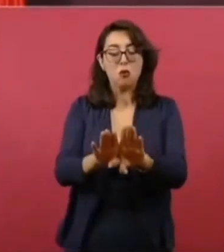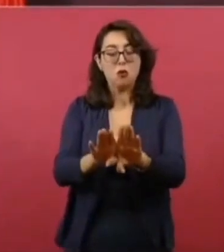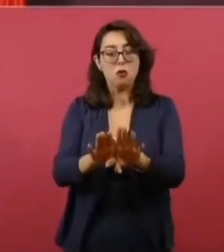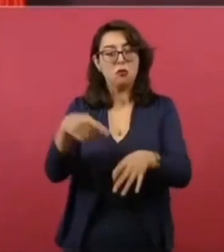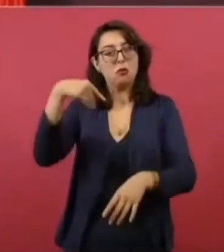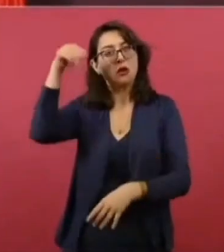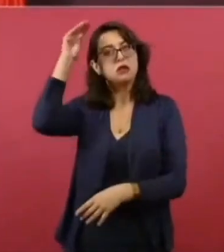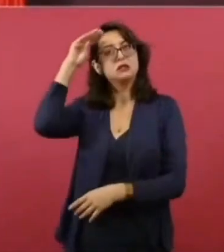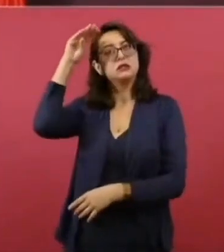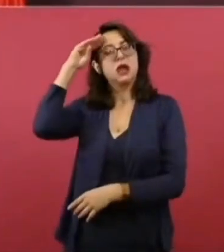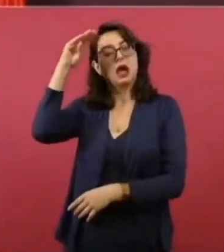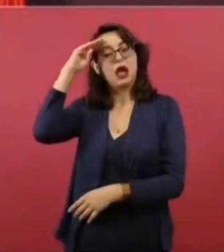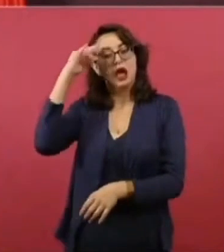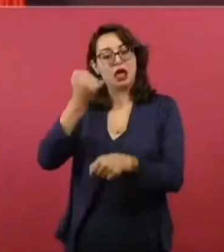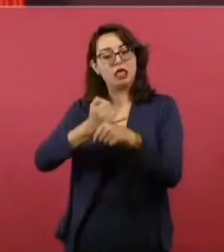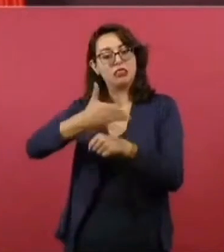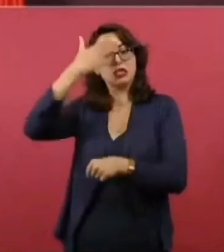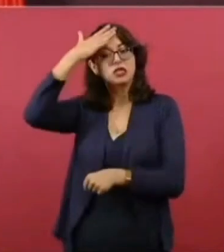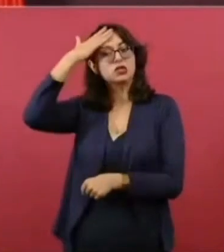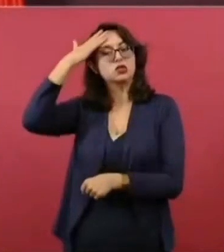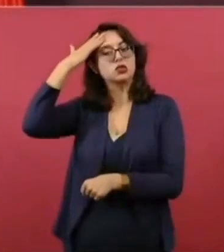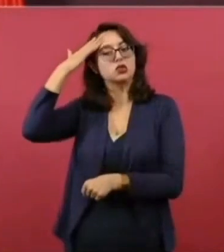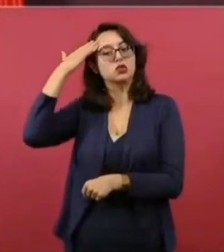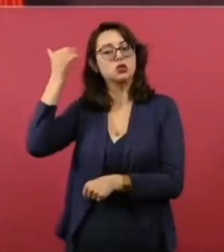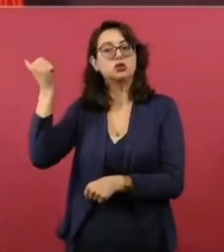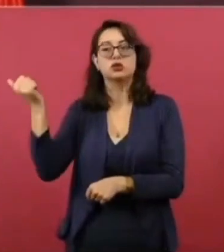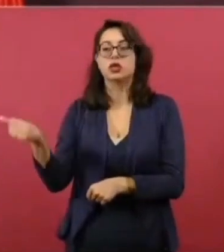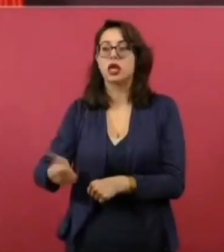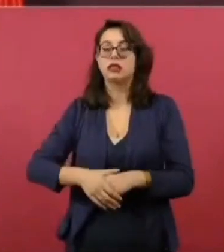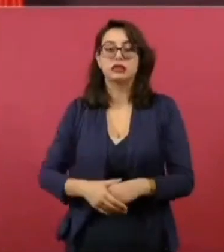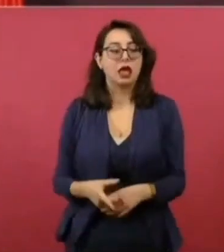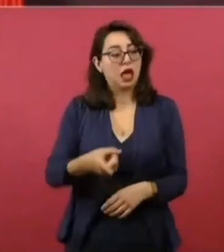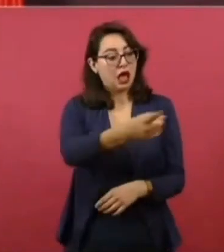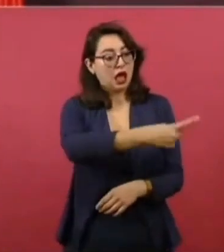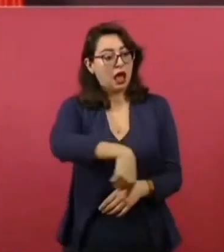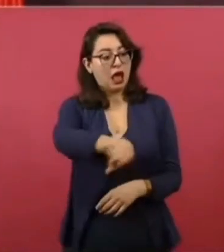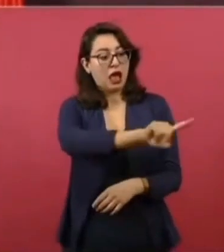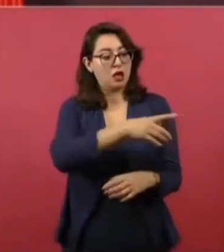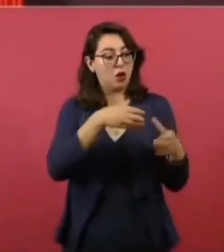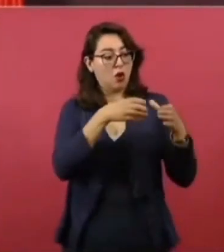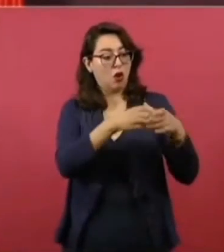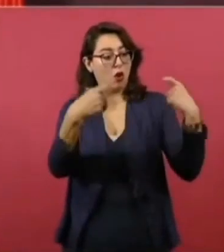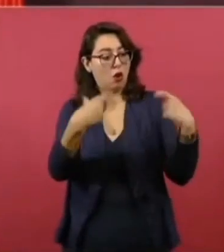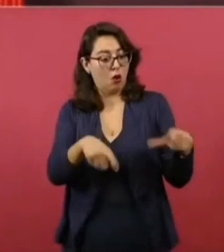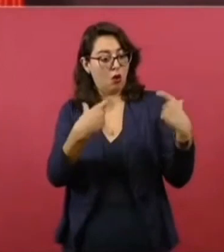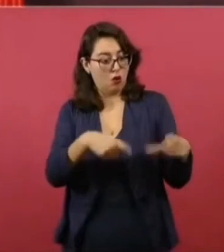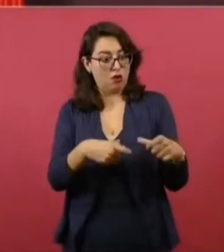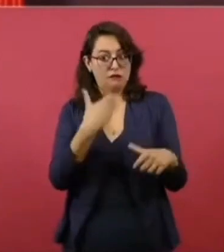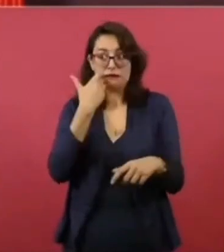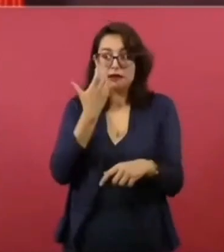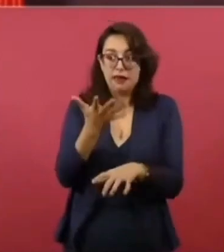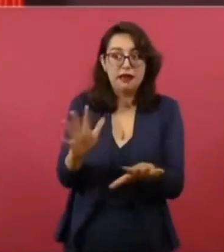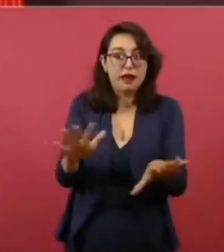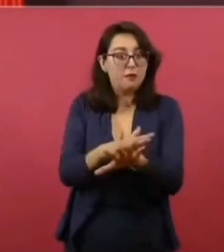ingenuos. No se va a contar nunca con el respaldo de las élites.